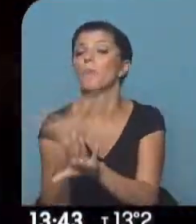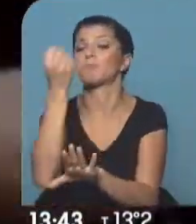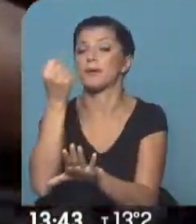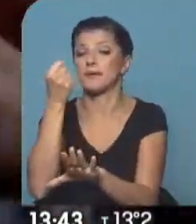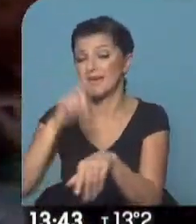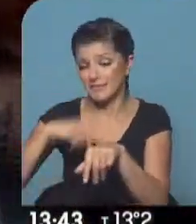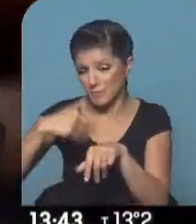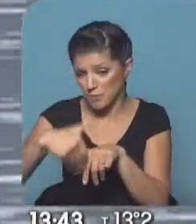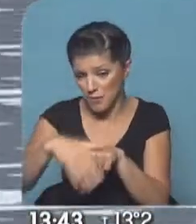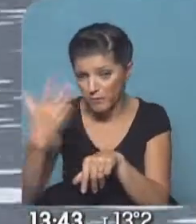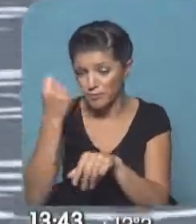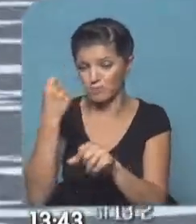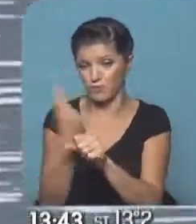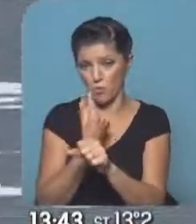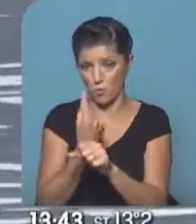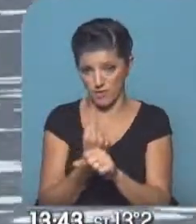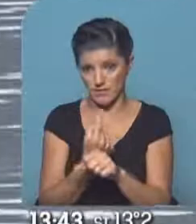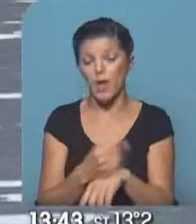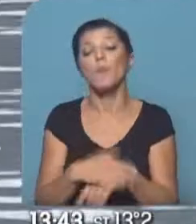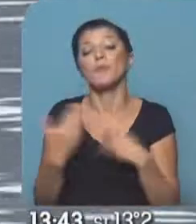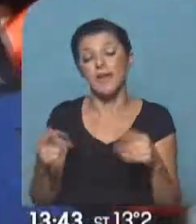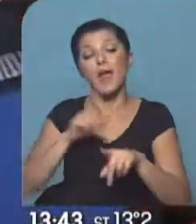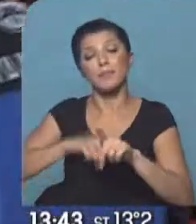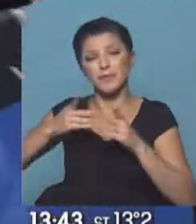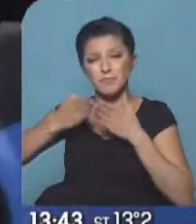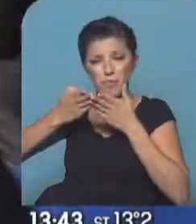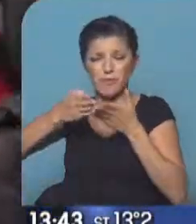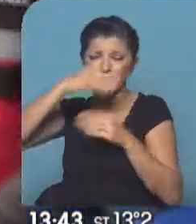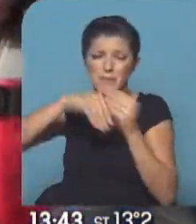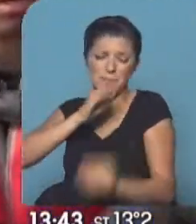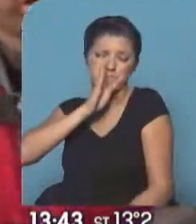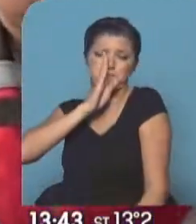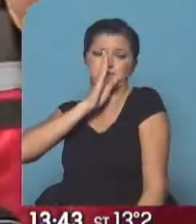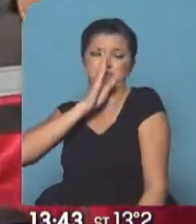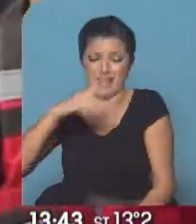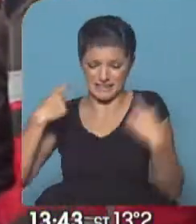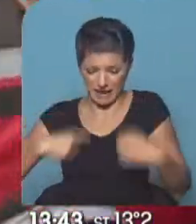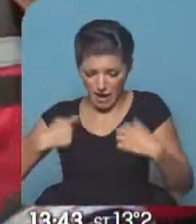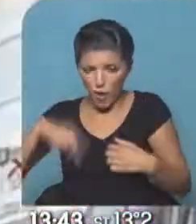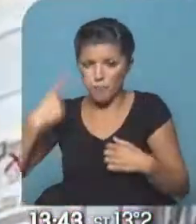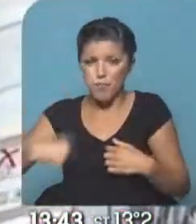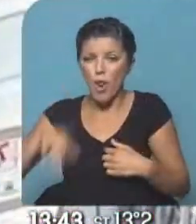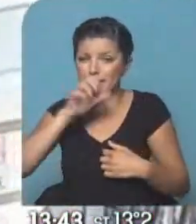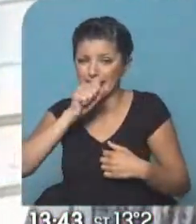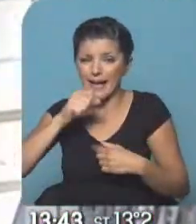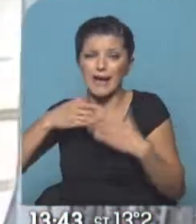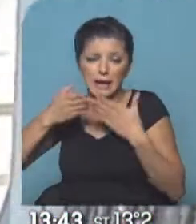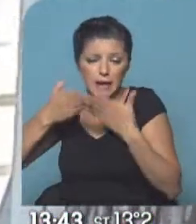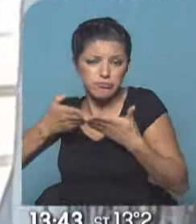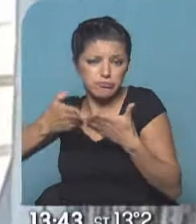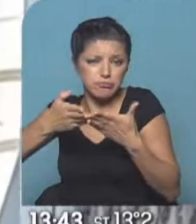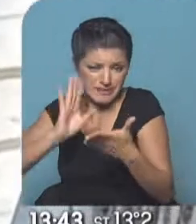mediano plazo, por lo que las embarcaciones atestadas de familias con chalecos naranjas que arriesgan su vida en el